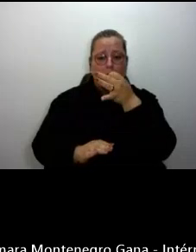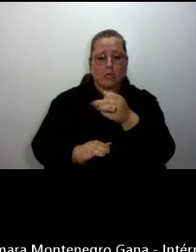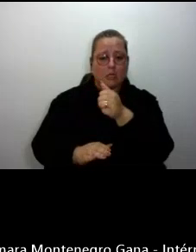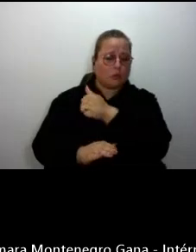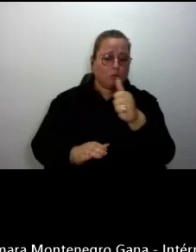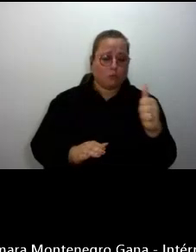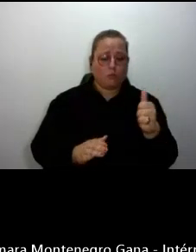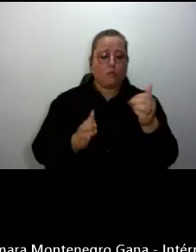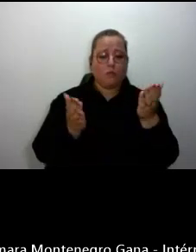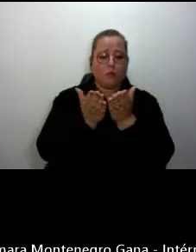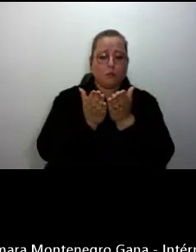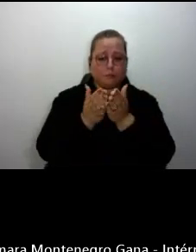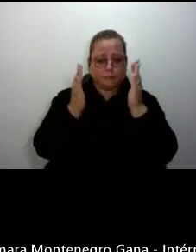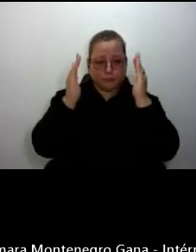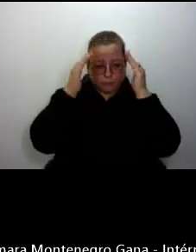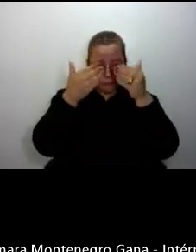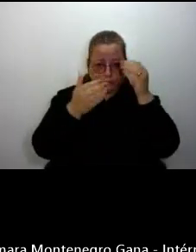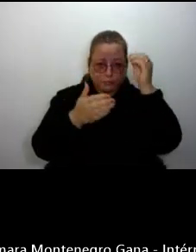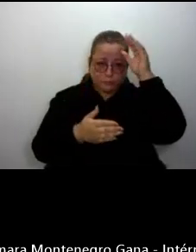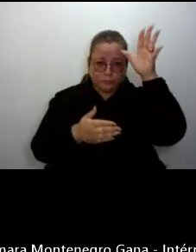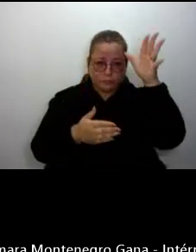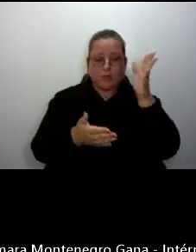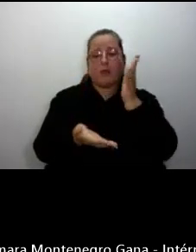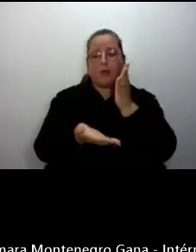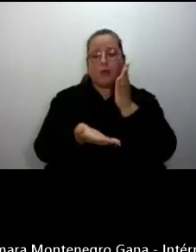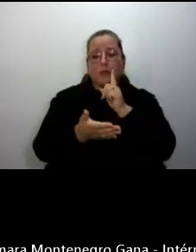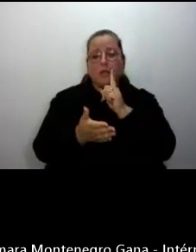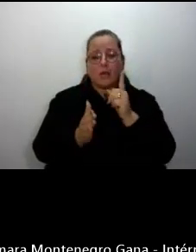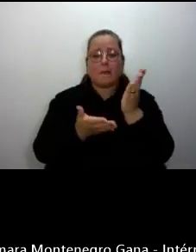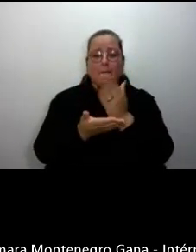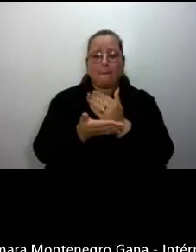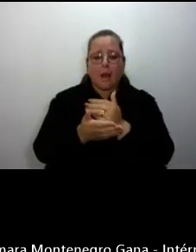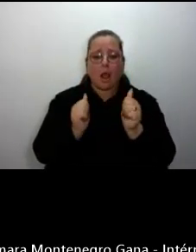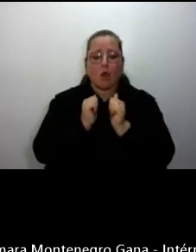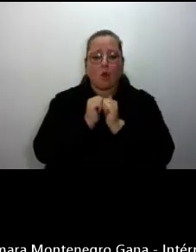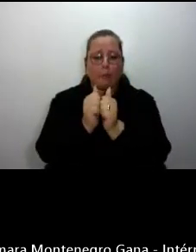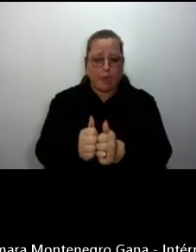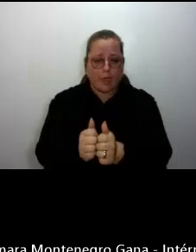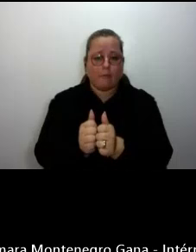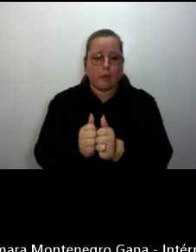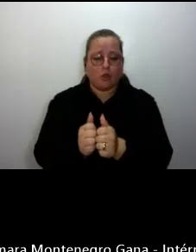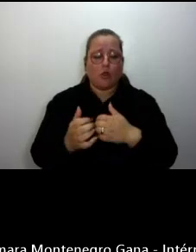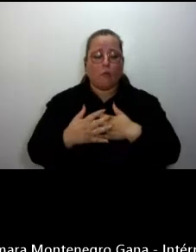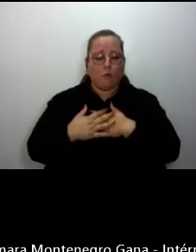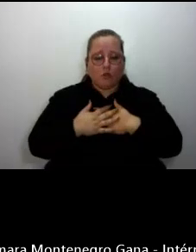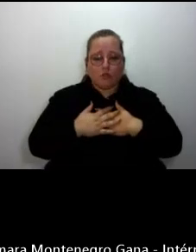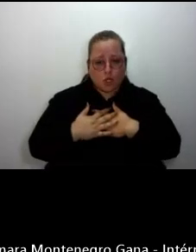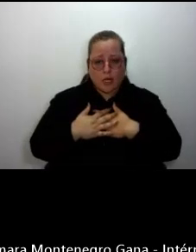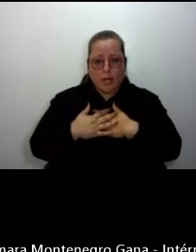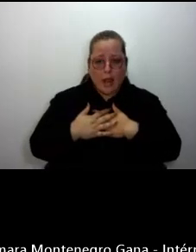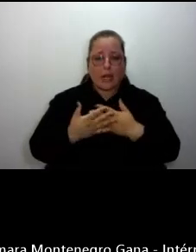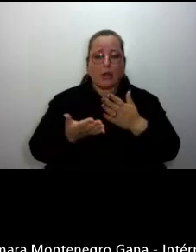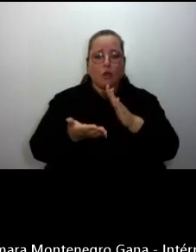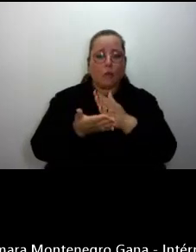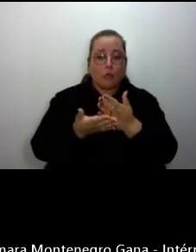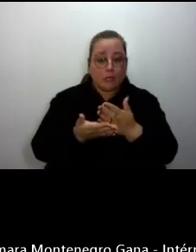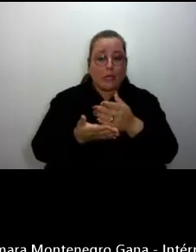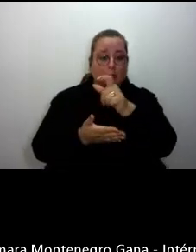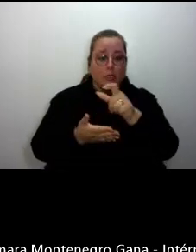estudiantes autistas deben contar con un plan de acompañamiento emocional y conductual, ¿verdad? Puesto que la ley se centra, ¿verdad?, en